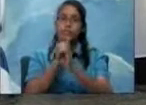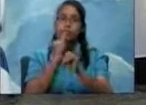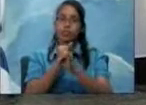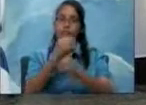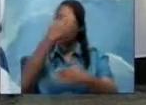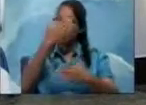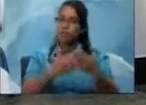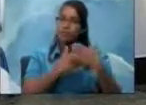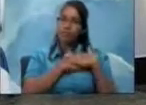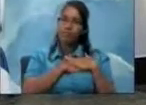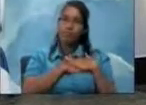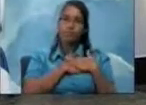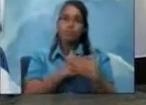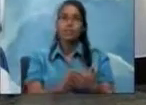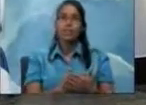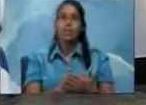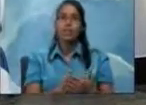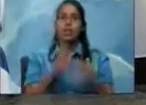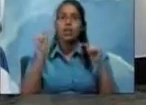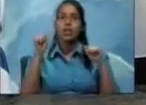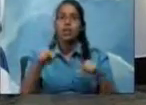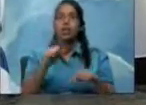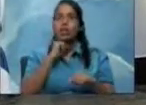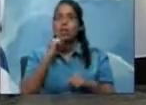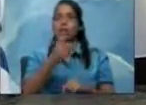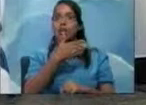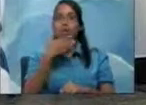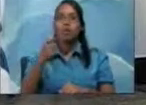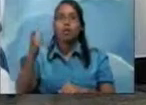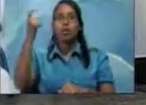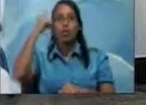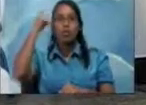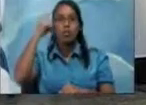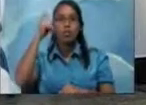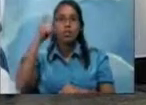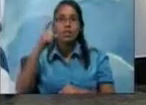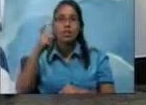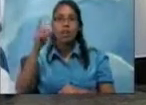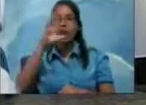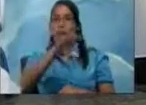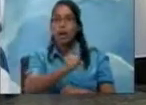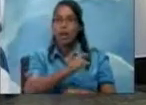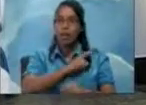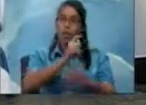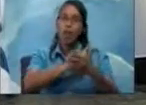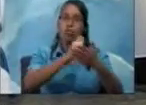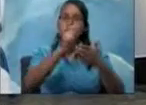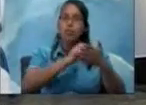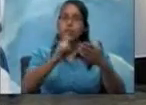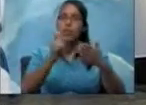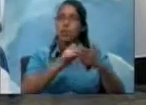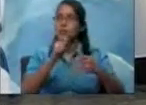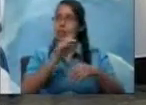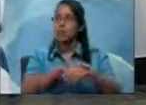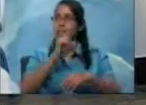página favorita hoy es el mejor día anótelo agarre un lápiz anótelo